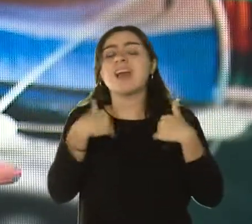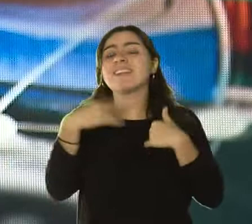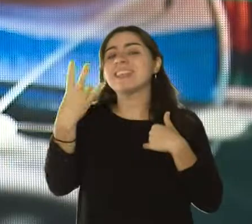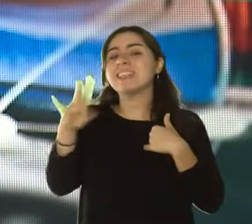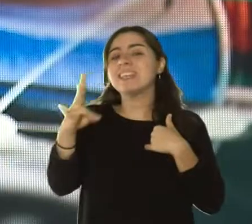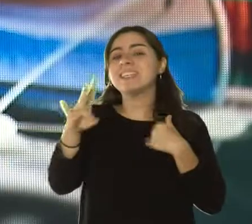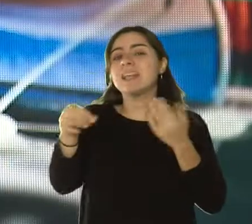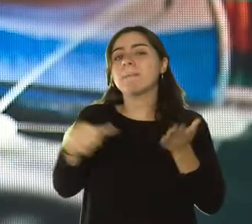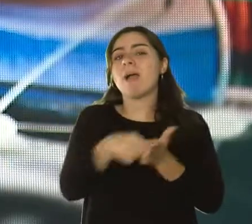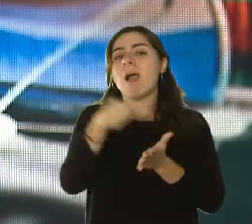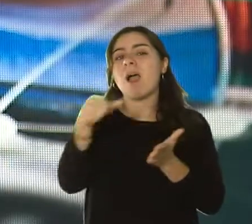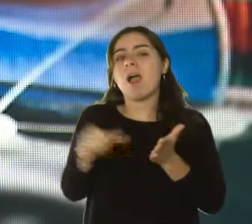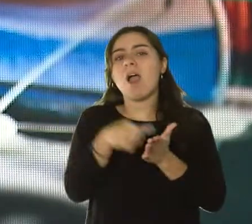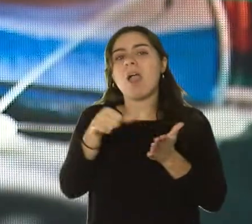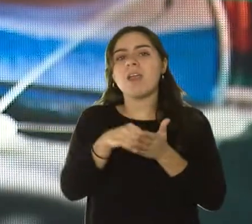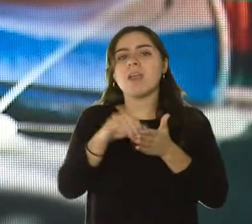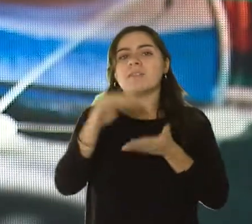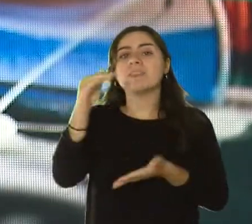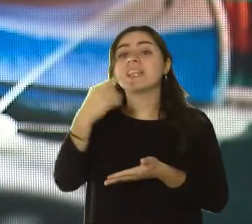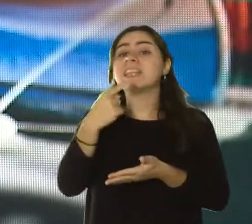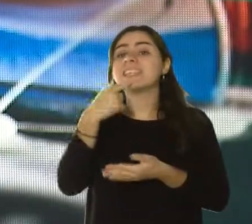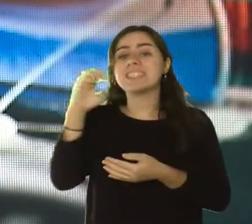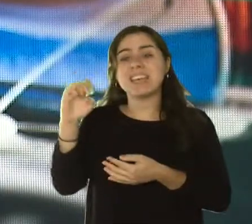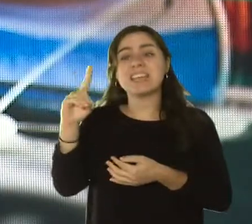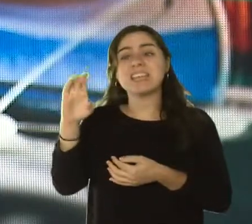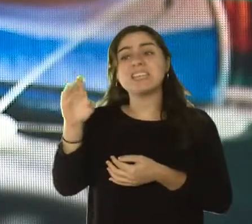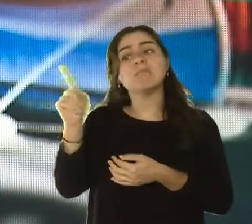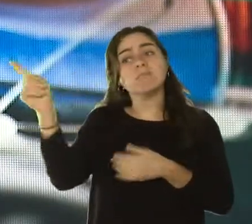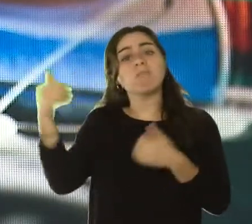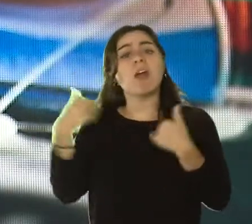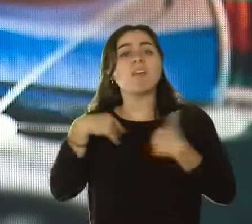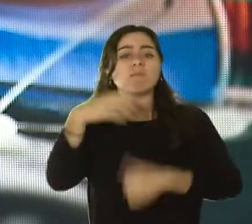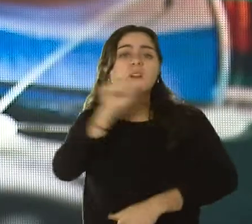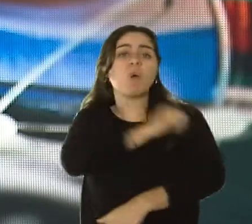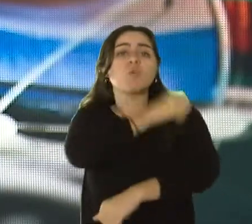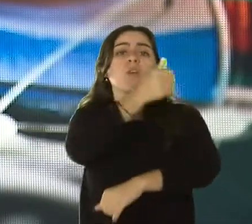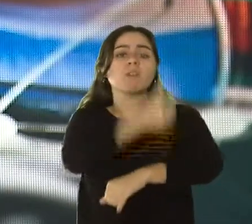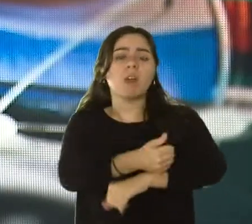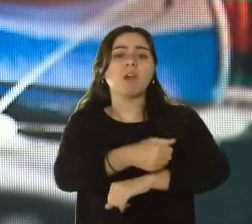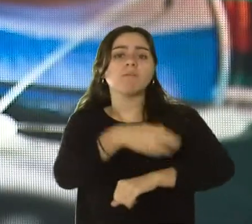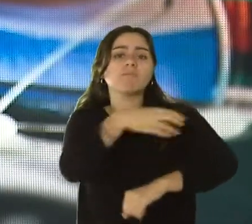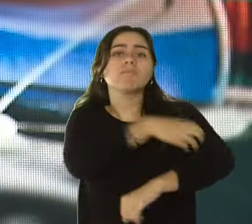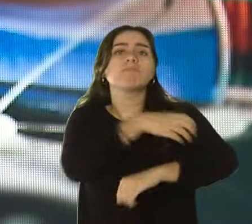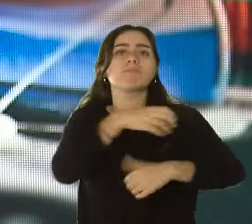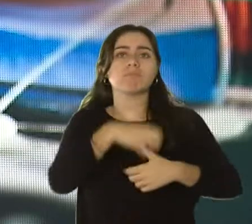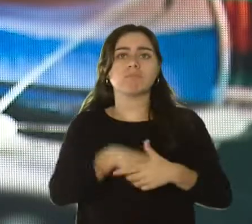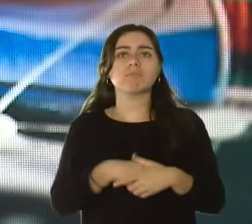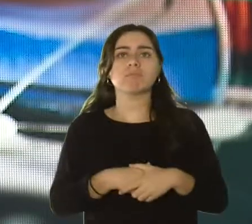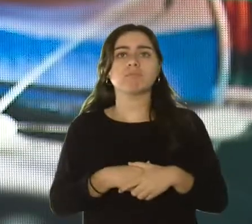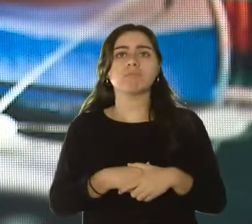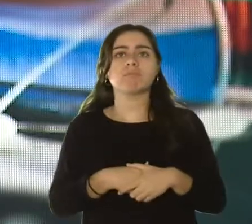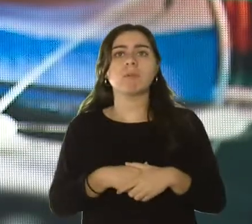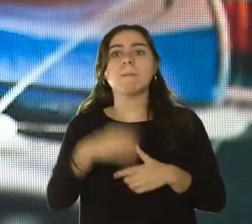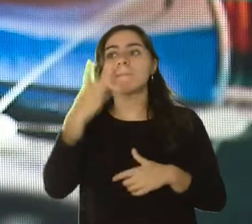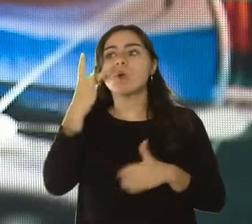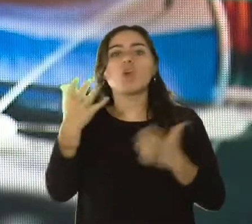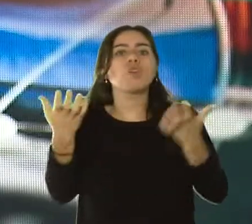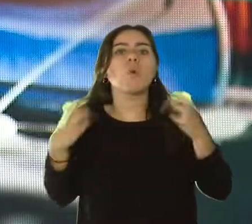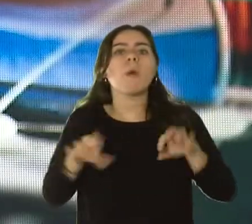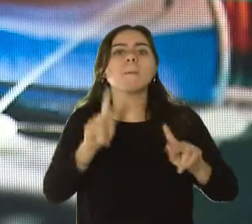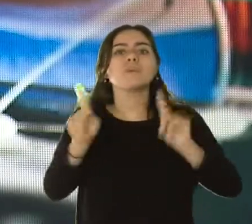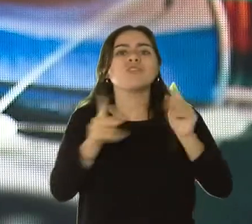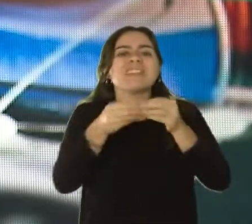sobre por qué el CDC tiene que reglamentar, por qué es importante no permitir que las personas se queden sin hogar en una